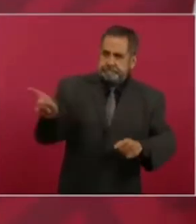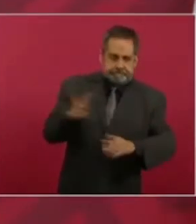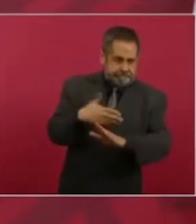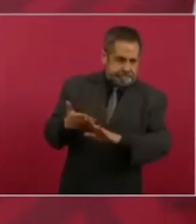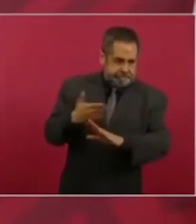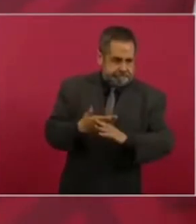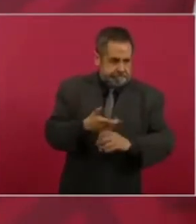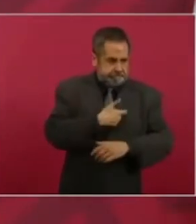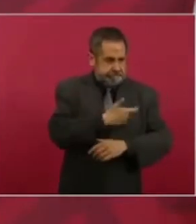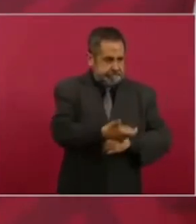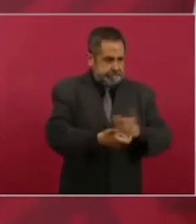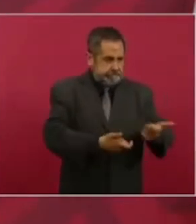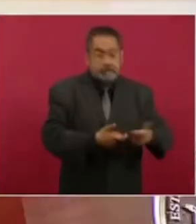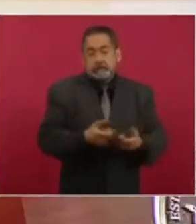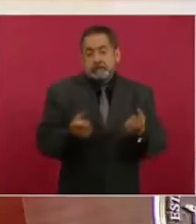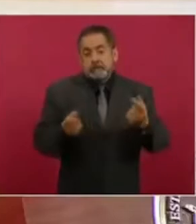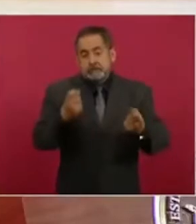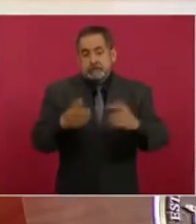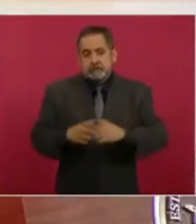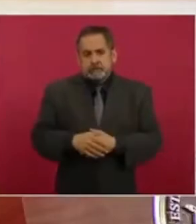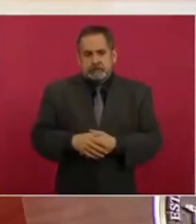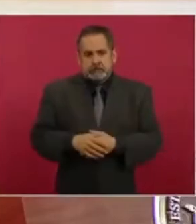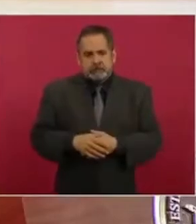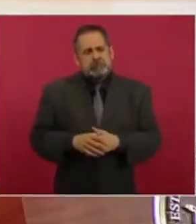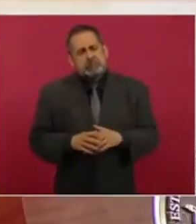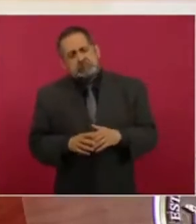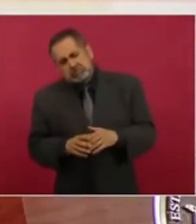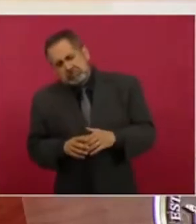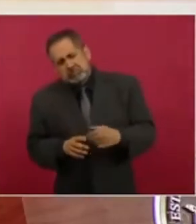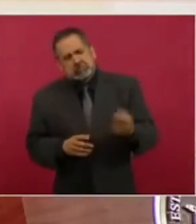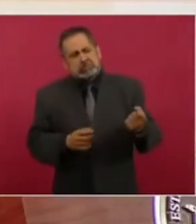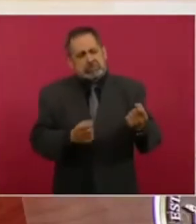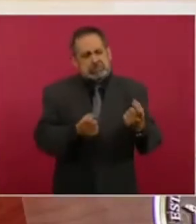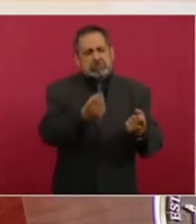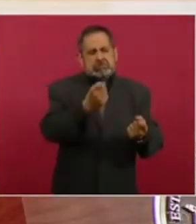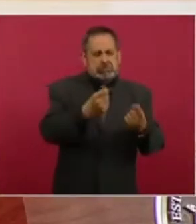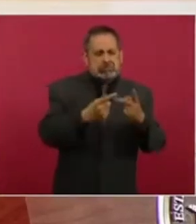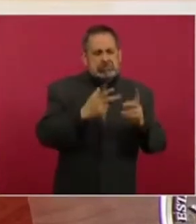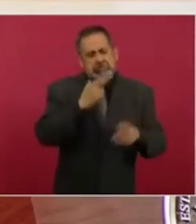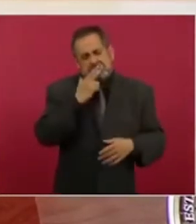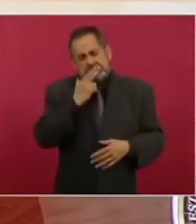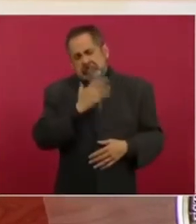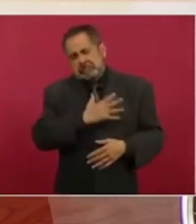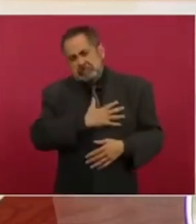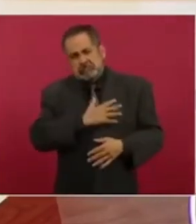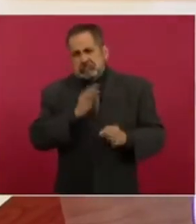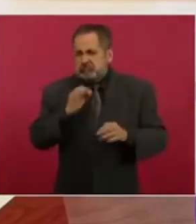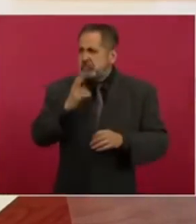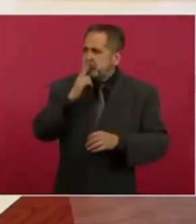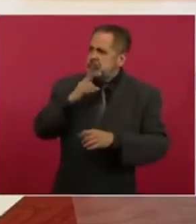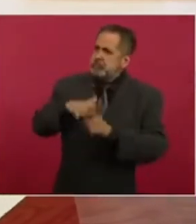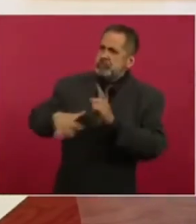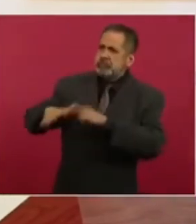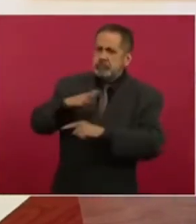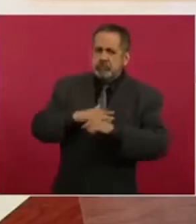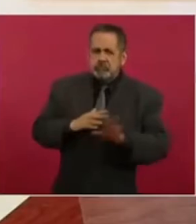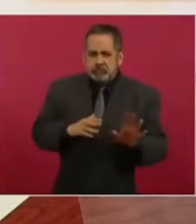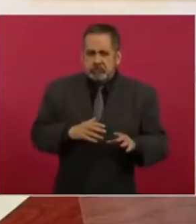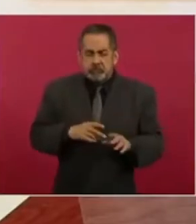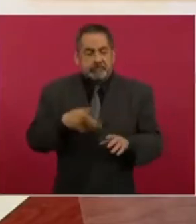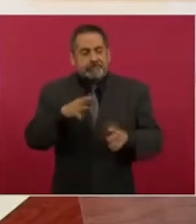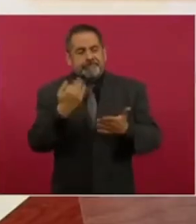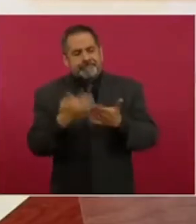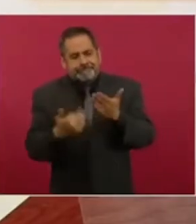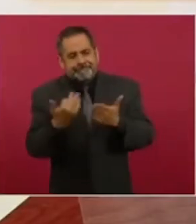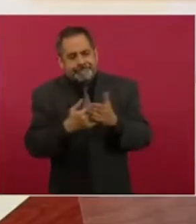Algunos son de verdad ambientalistas, no tienen toda la